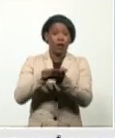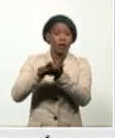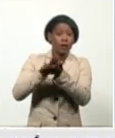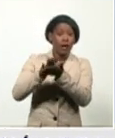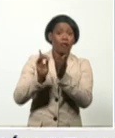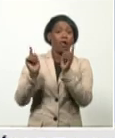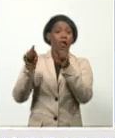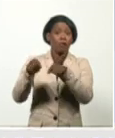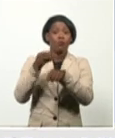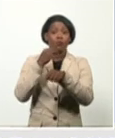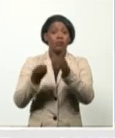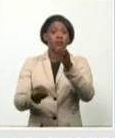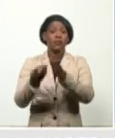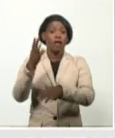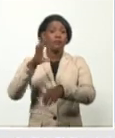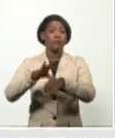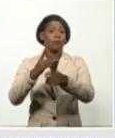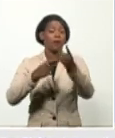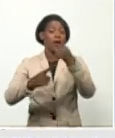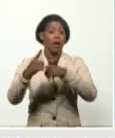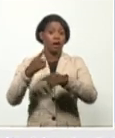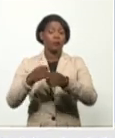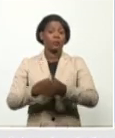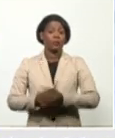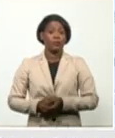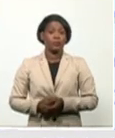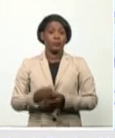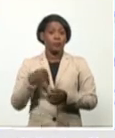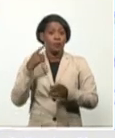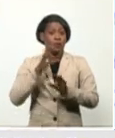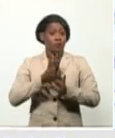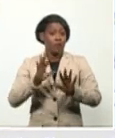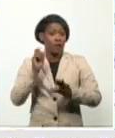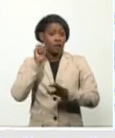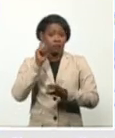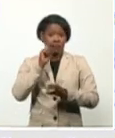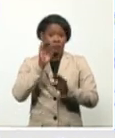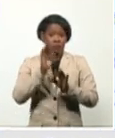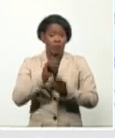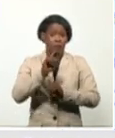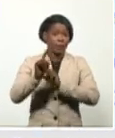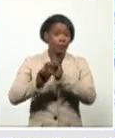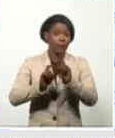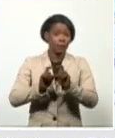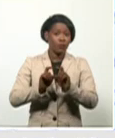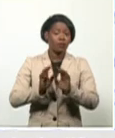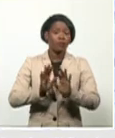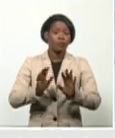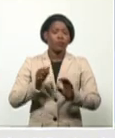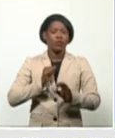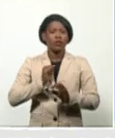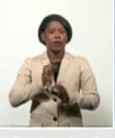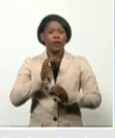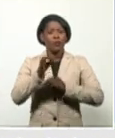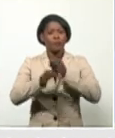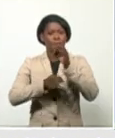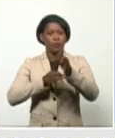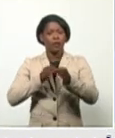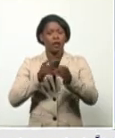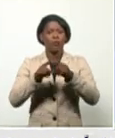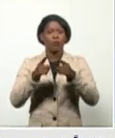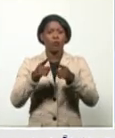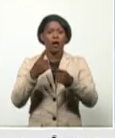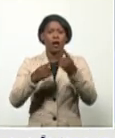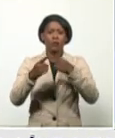protegiendo. Yo creo que tú terminas ahí, Héctor. Terminamos así, doctor, la ronda de preguntas. Yo quería agregar, porque me lo han preguntado otras